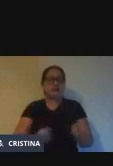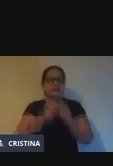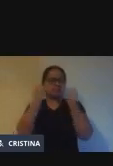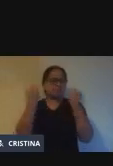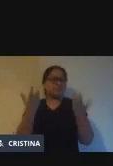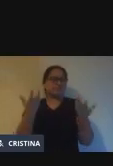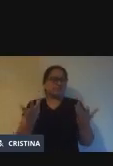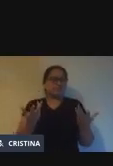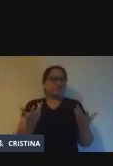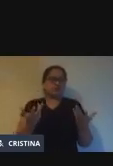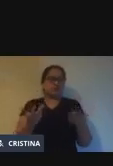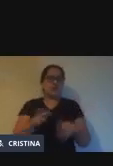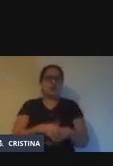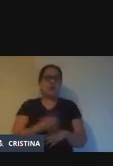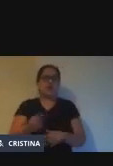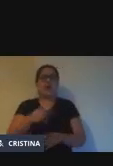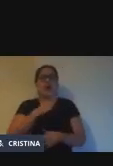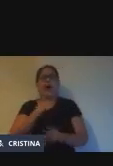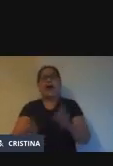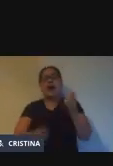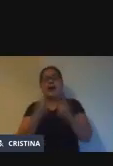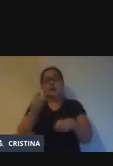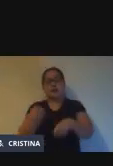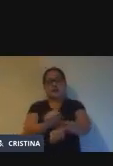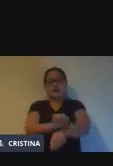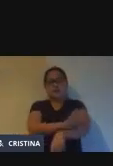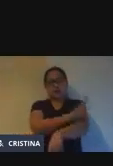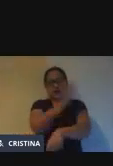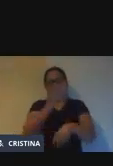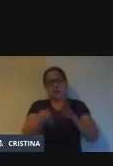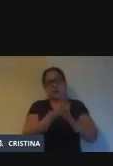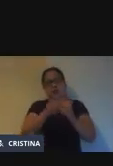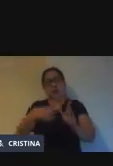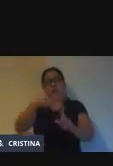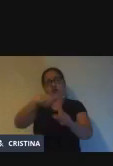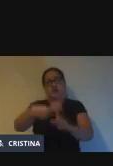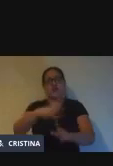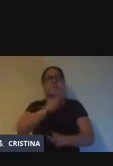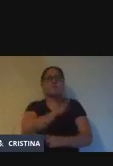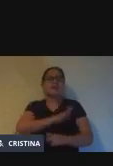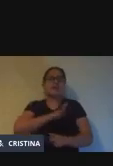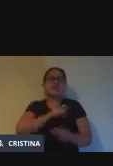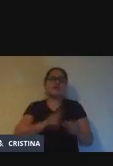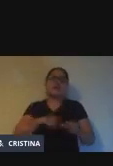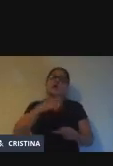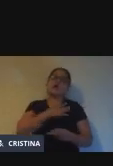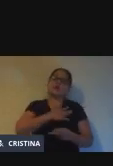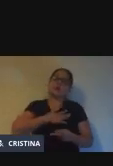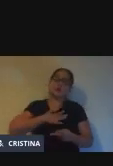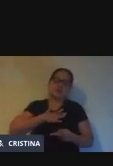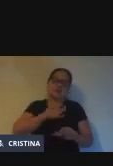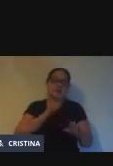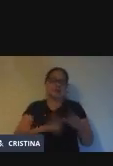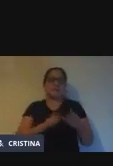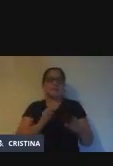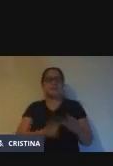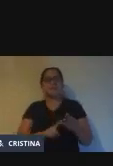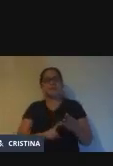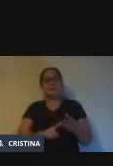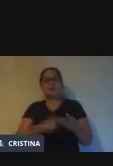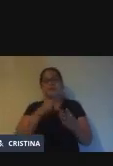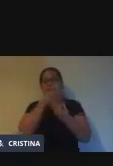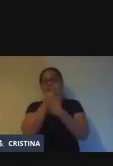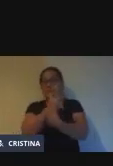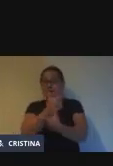Hay emociones intensas padres, ¿no? Positivas. La felicidad, el placer, la risa es